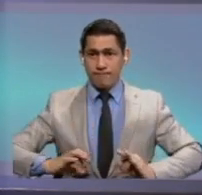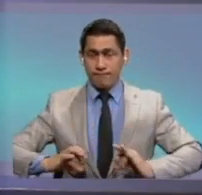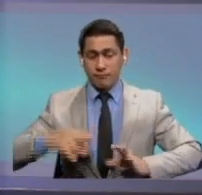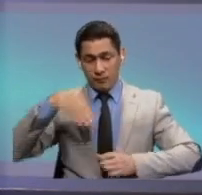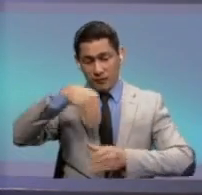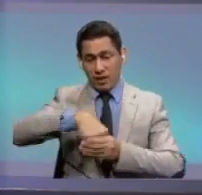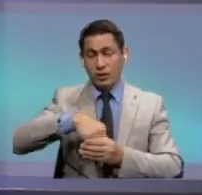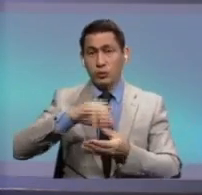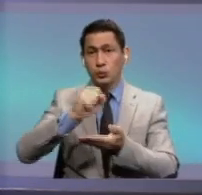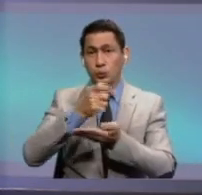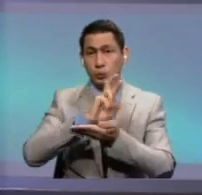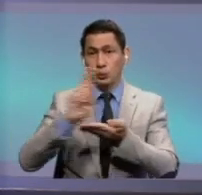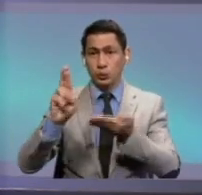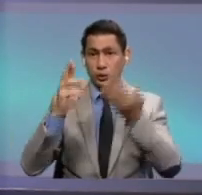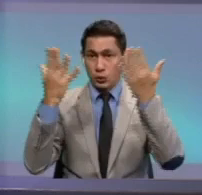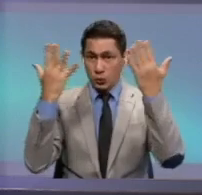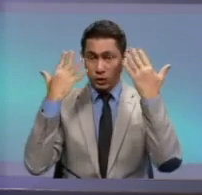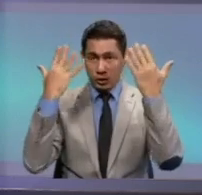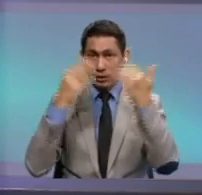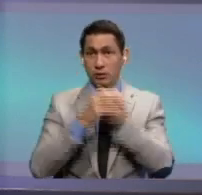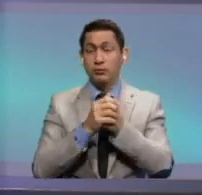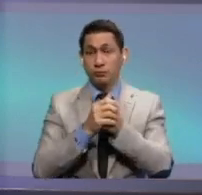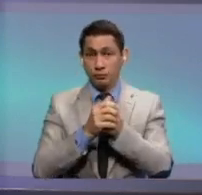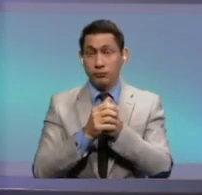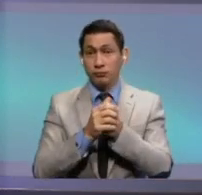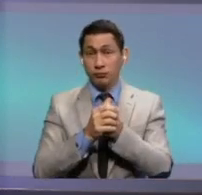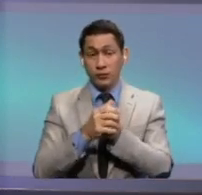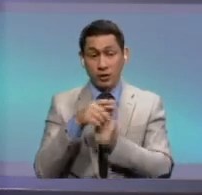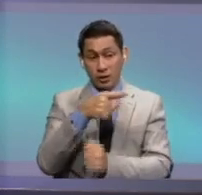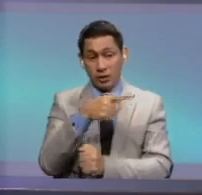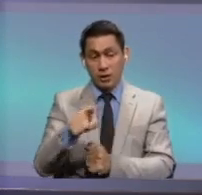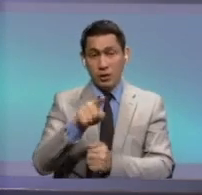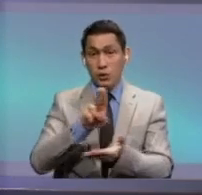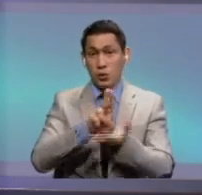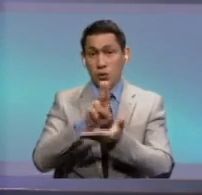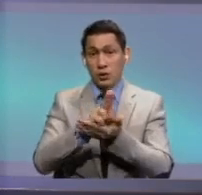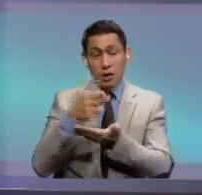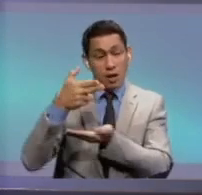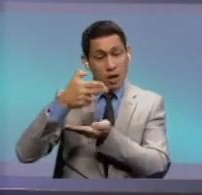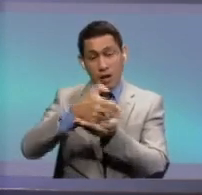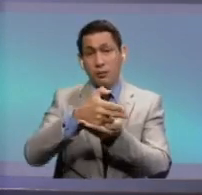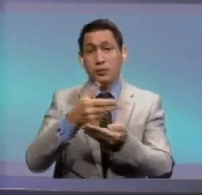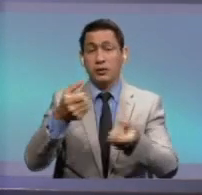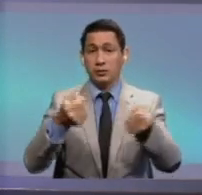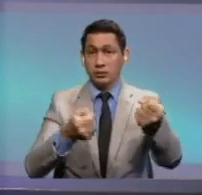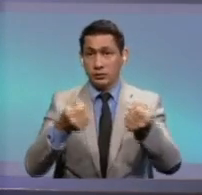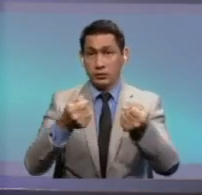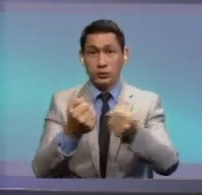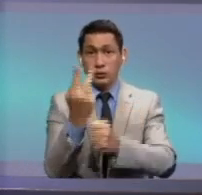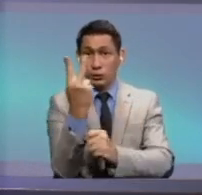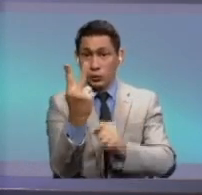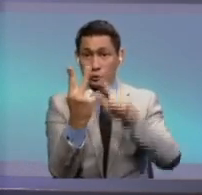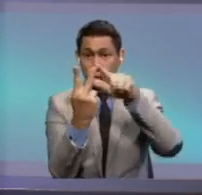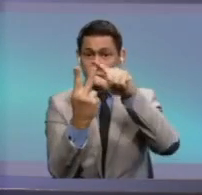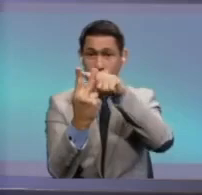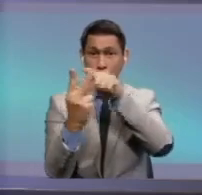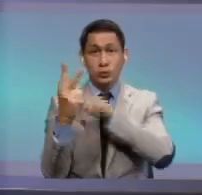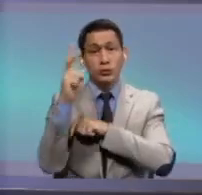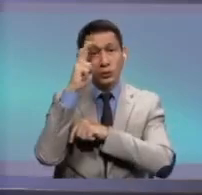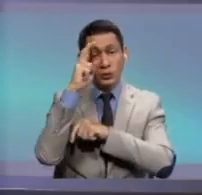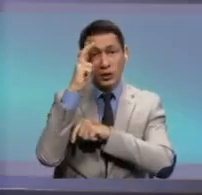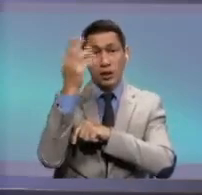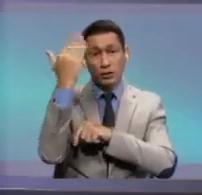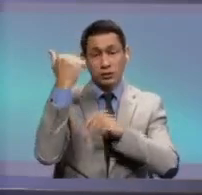el sur de Guayaquil. Se movilizaban armados en una camioneta. Los dos con